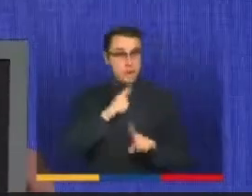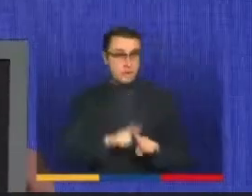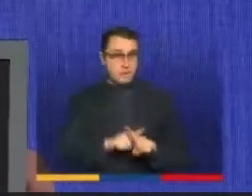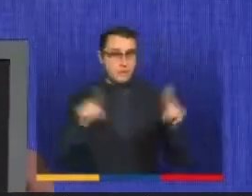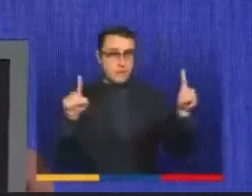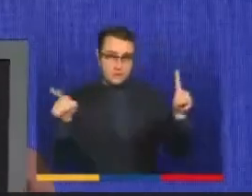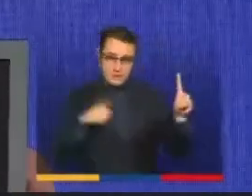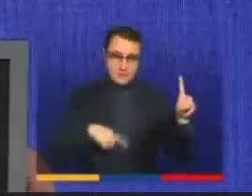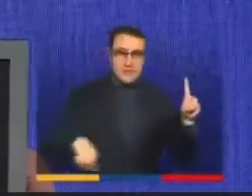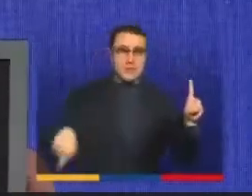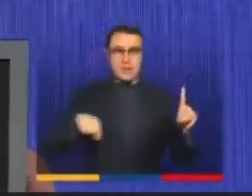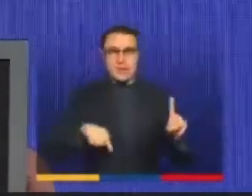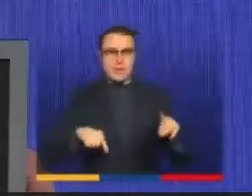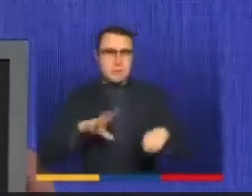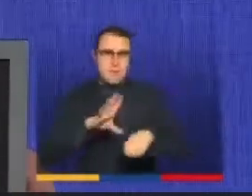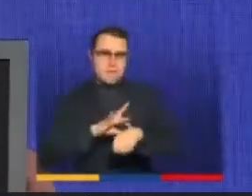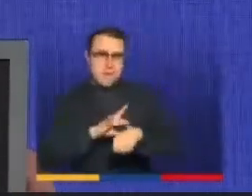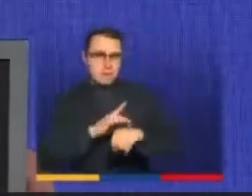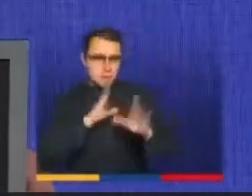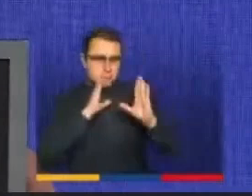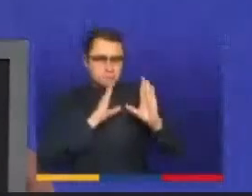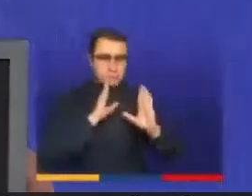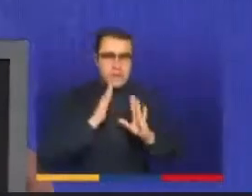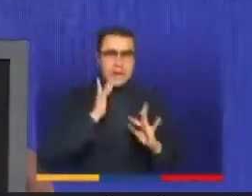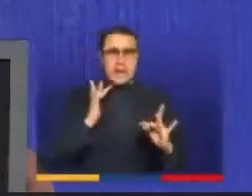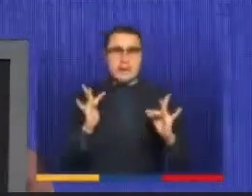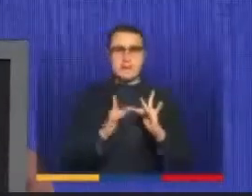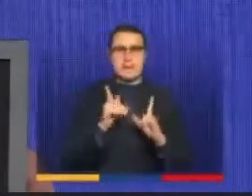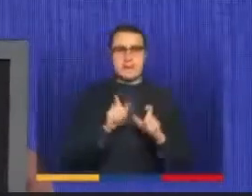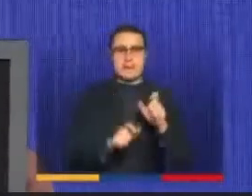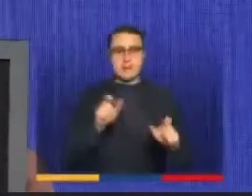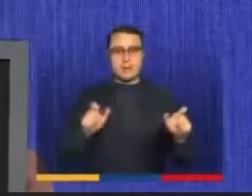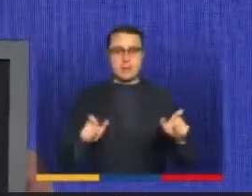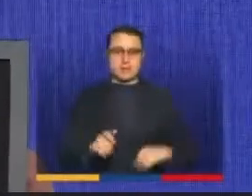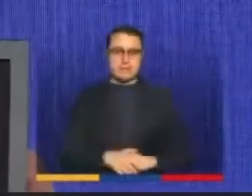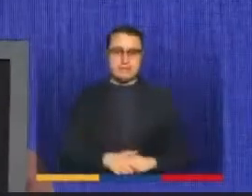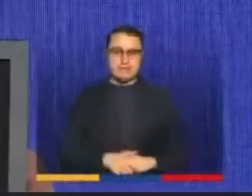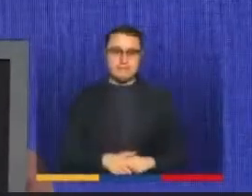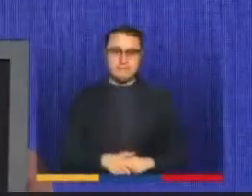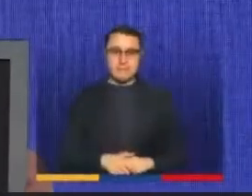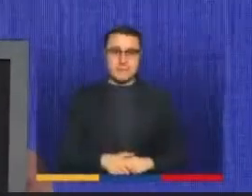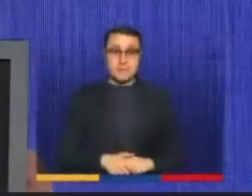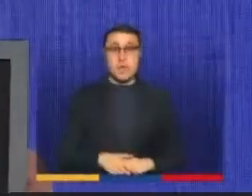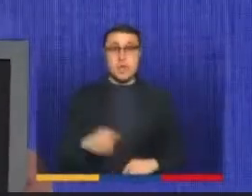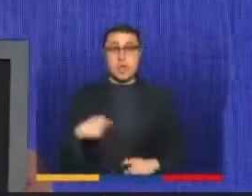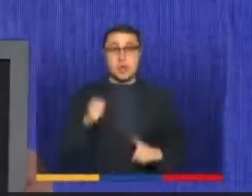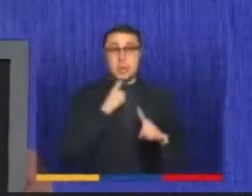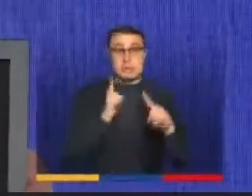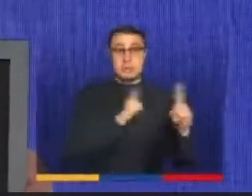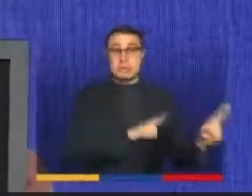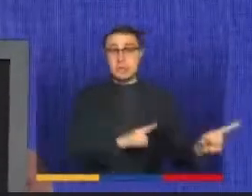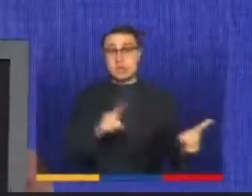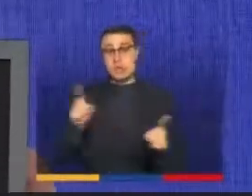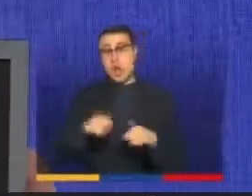el tratamiento adecuado a esas personas. No voy a explicar más porque aquí quedaría